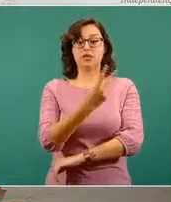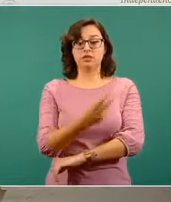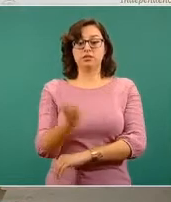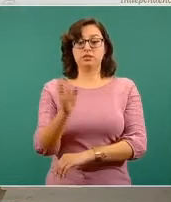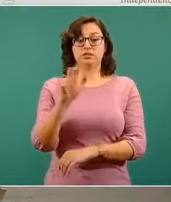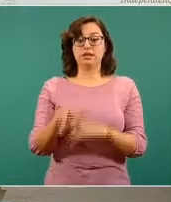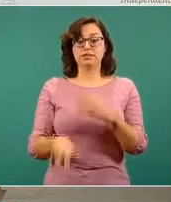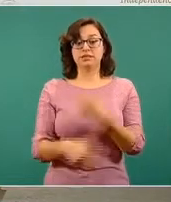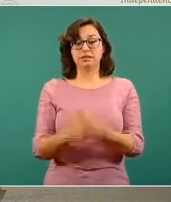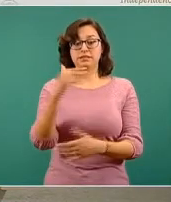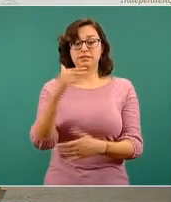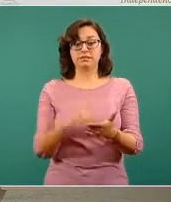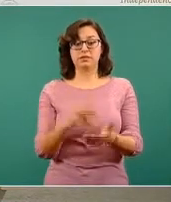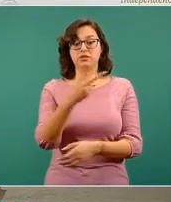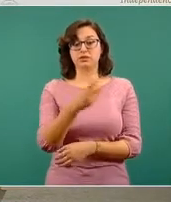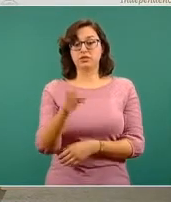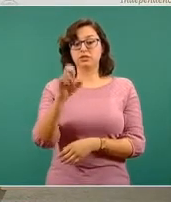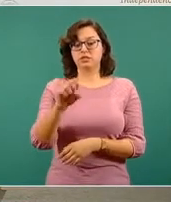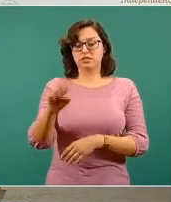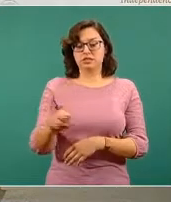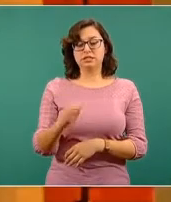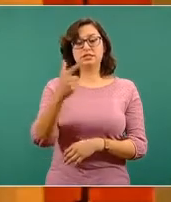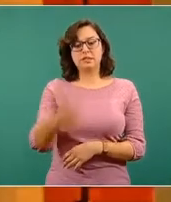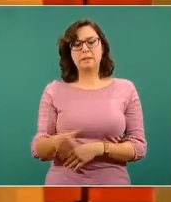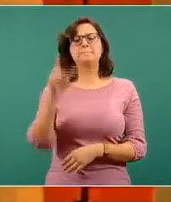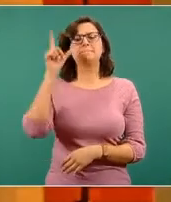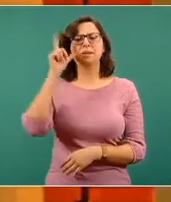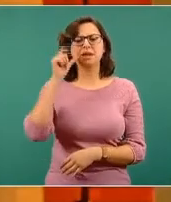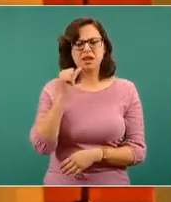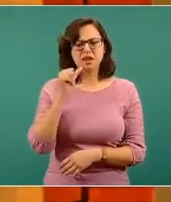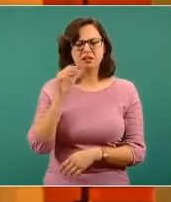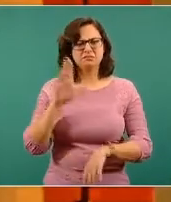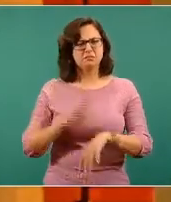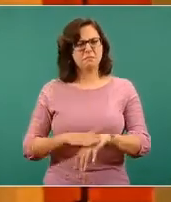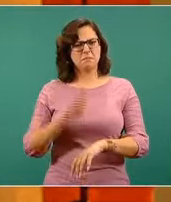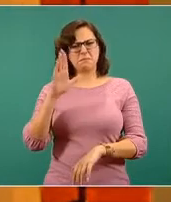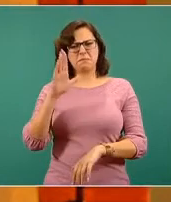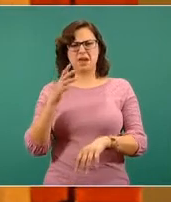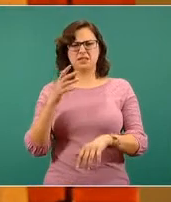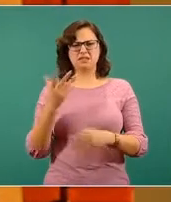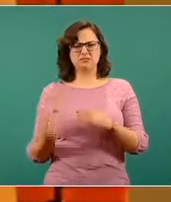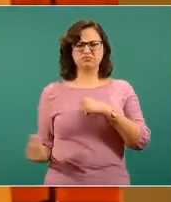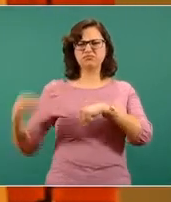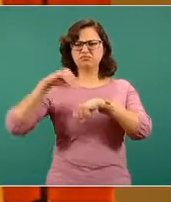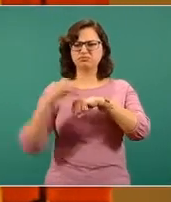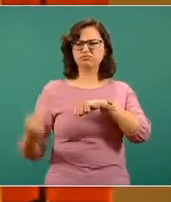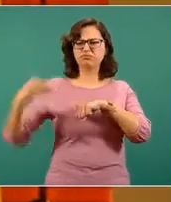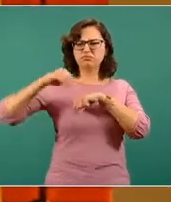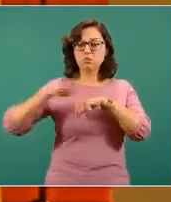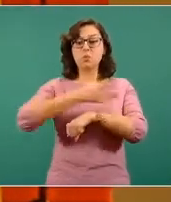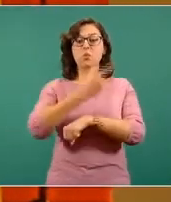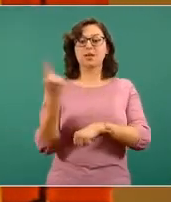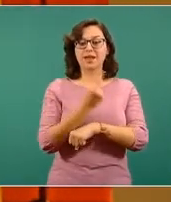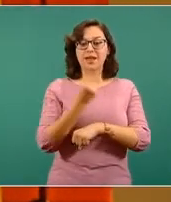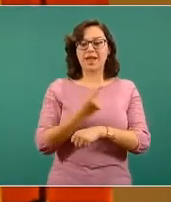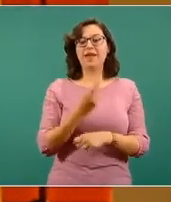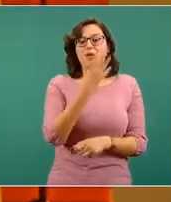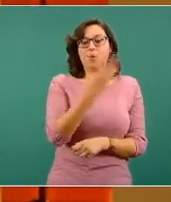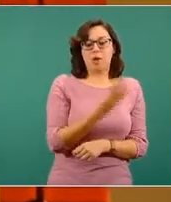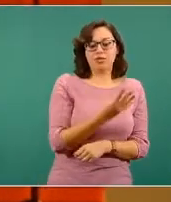salud, verán esa cifra aumentada porque tenemos el segundo corte de información a las 21 horas. Mañana